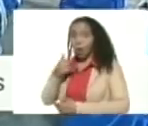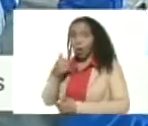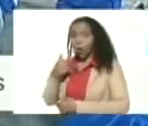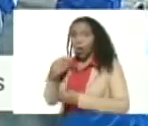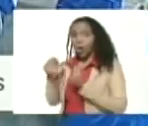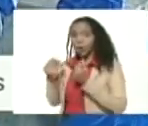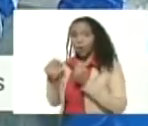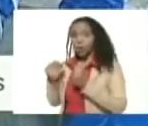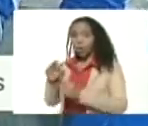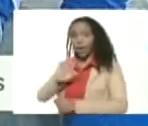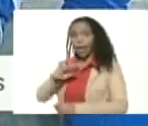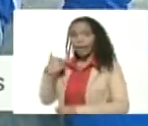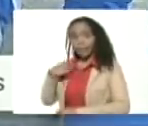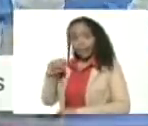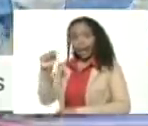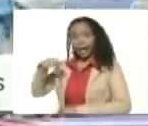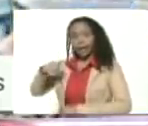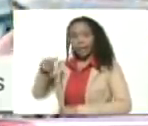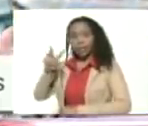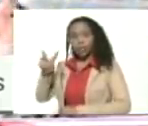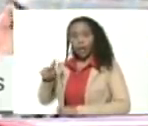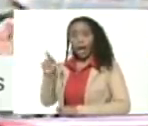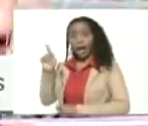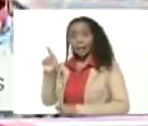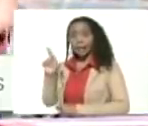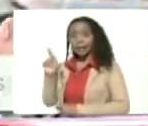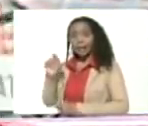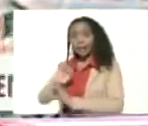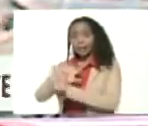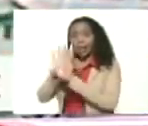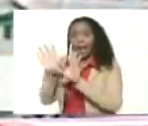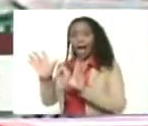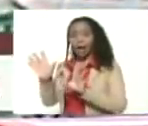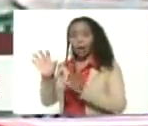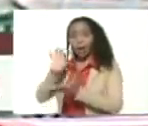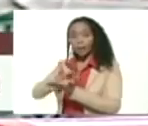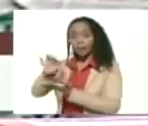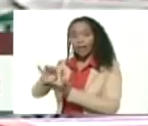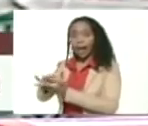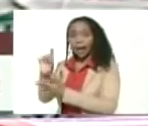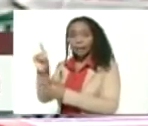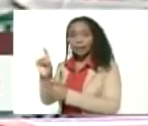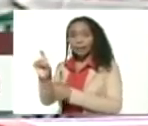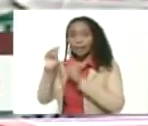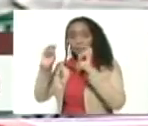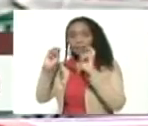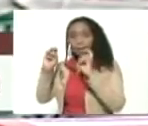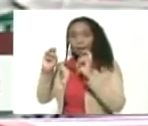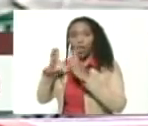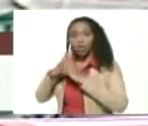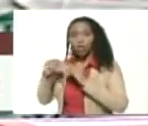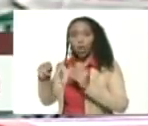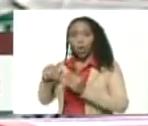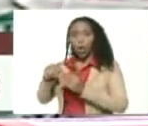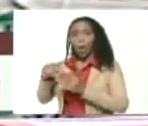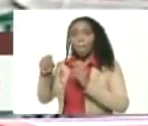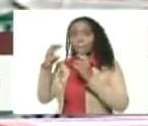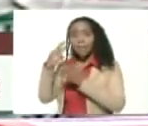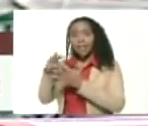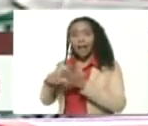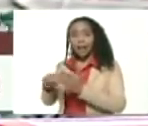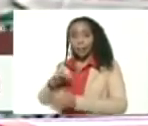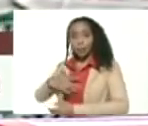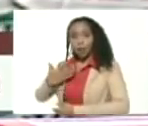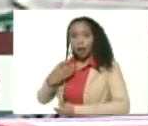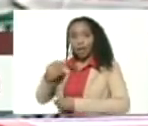recursos que tiene Venezuela, este es un decreto que declara estratégico este material, todo material que pueda ser